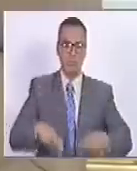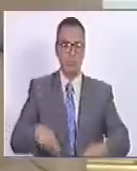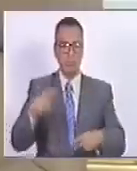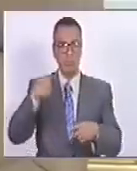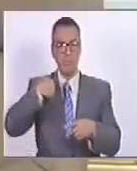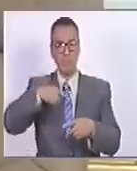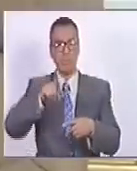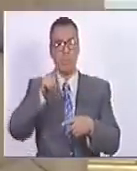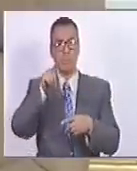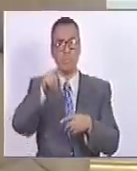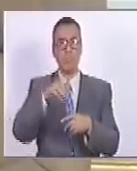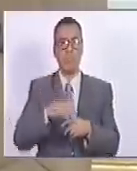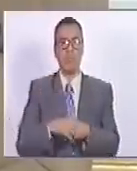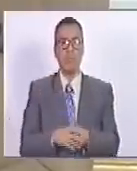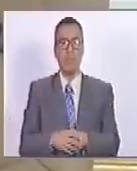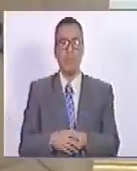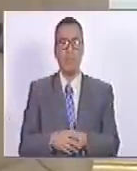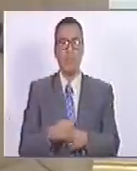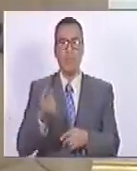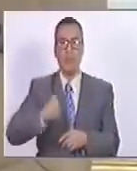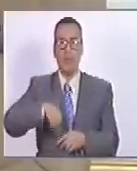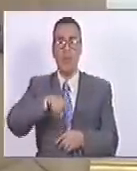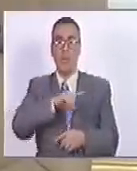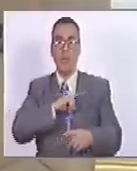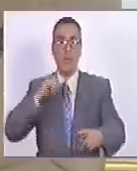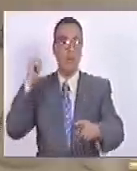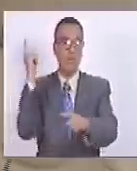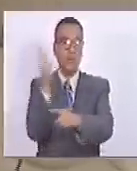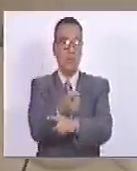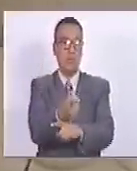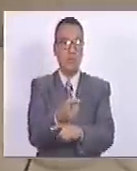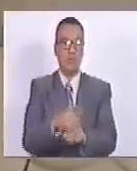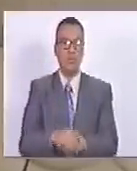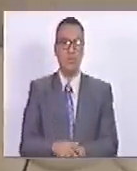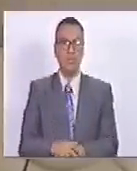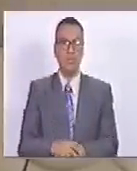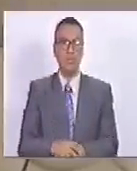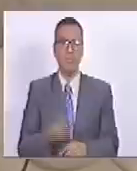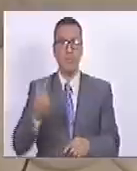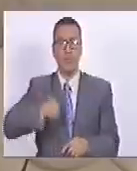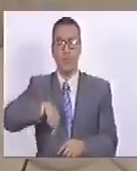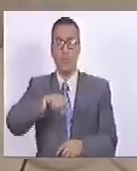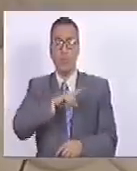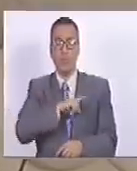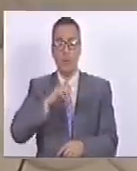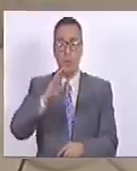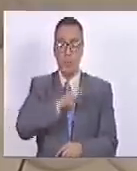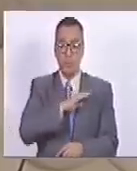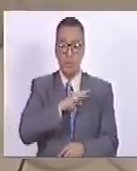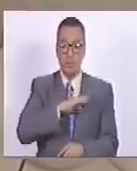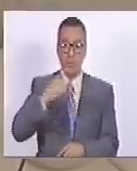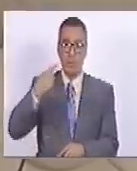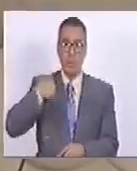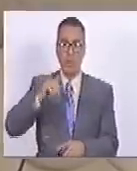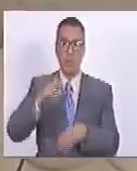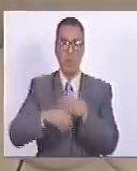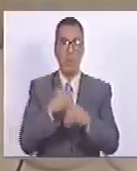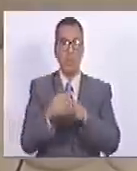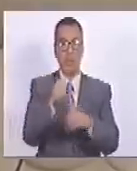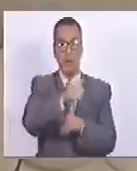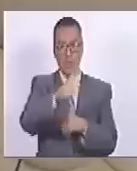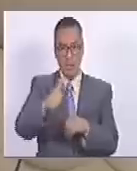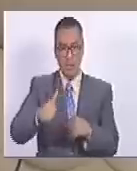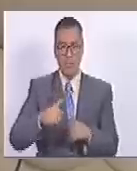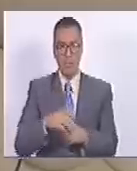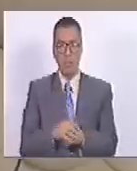pero resulta que es nuestra obligación, que es nuestro deber, que cada